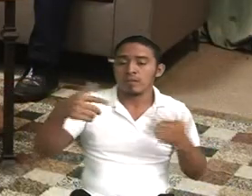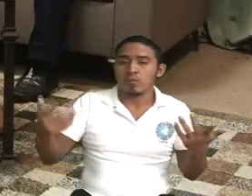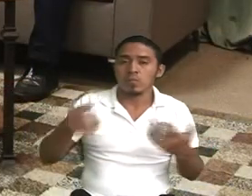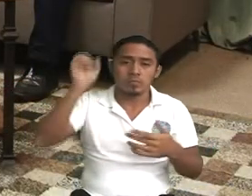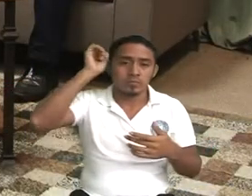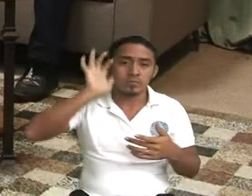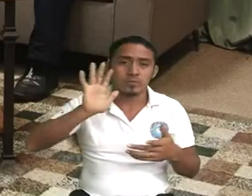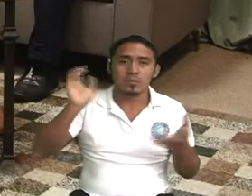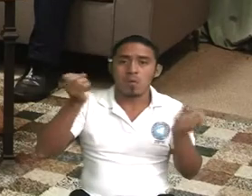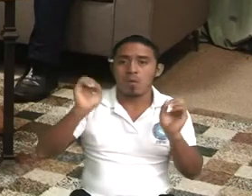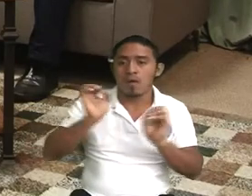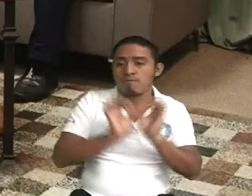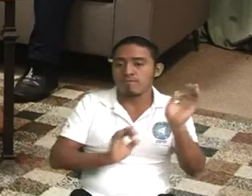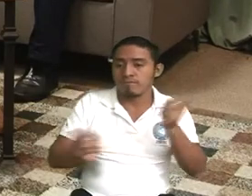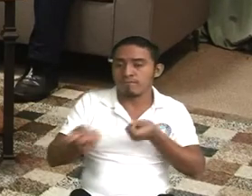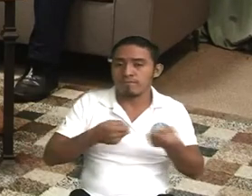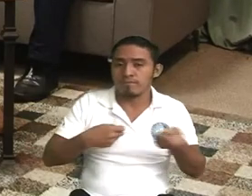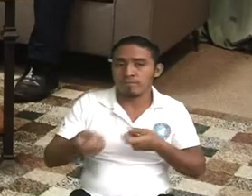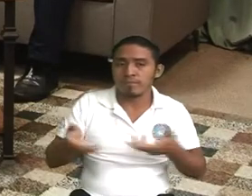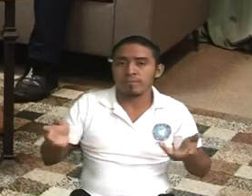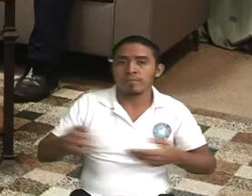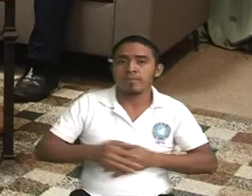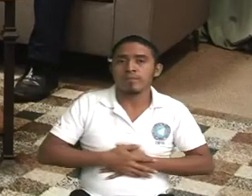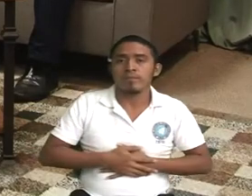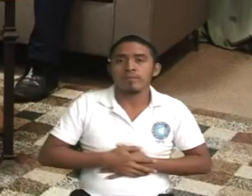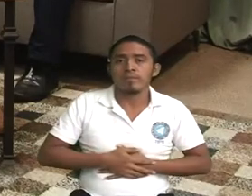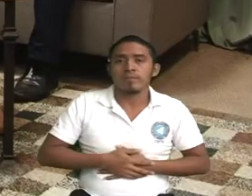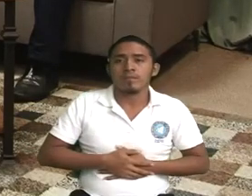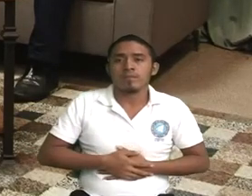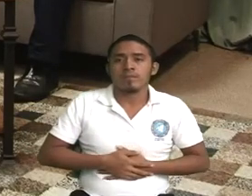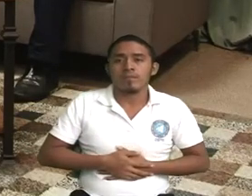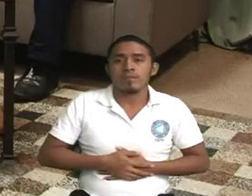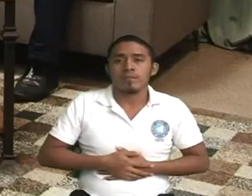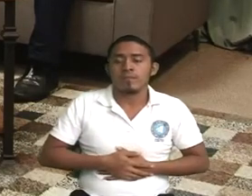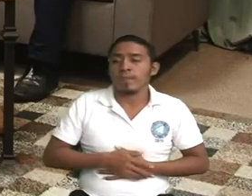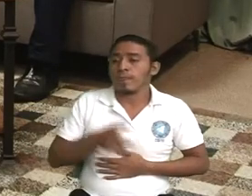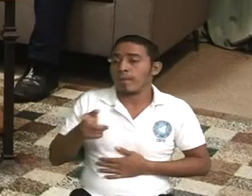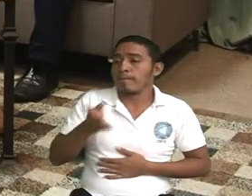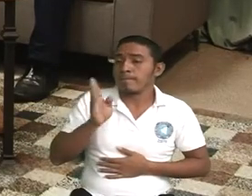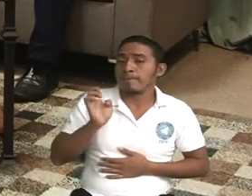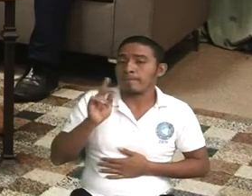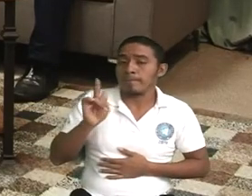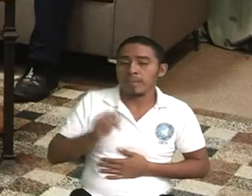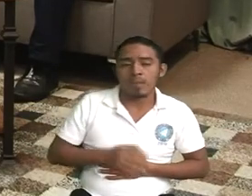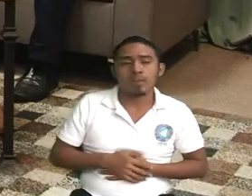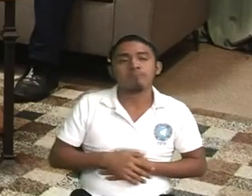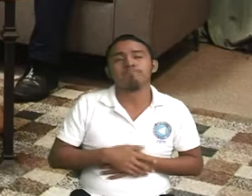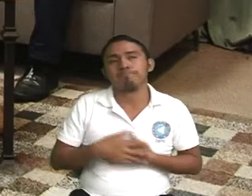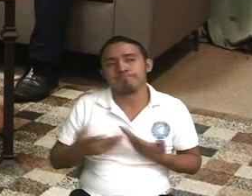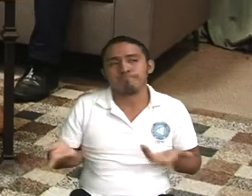o las ferias que estarán realizándose, compañero Benito? Bueno, nosotros tenemos una